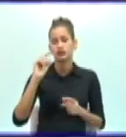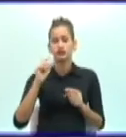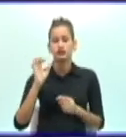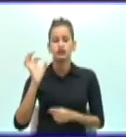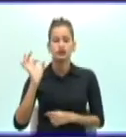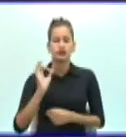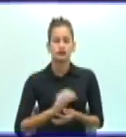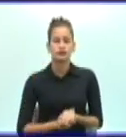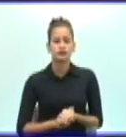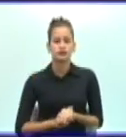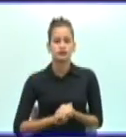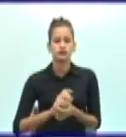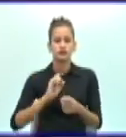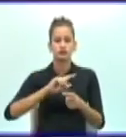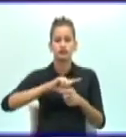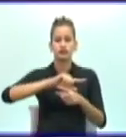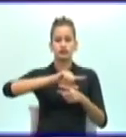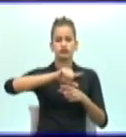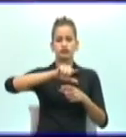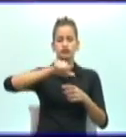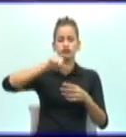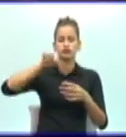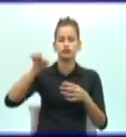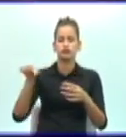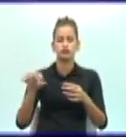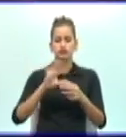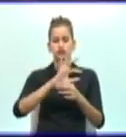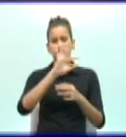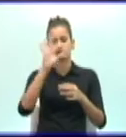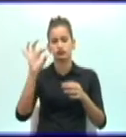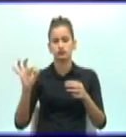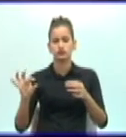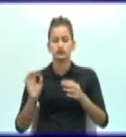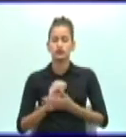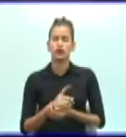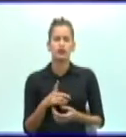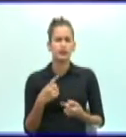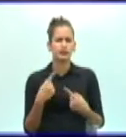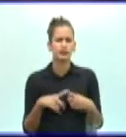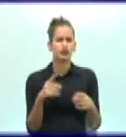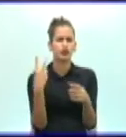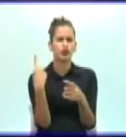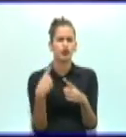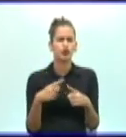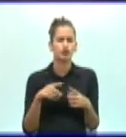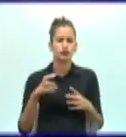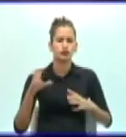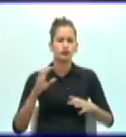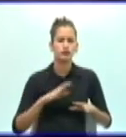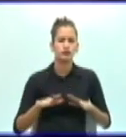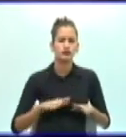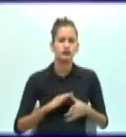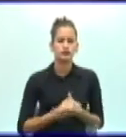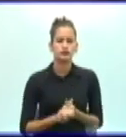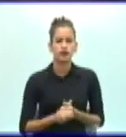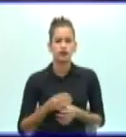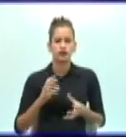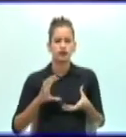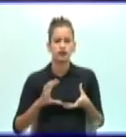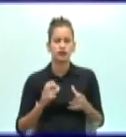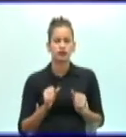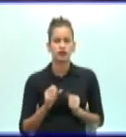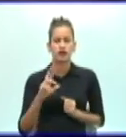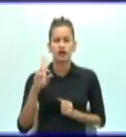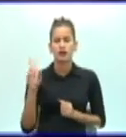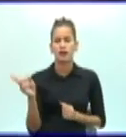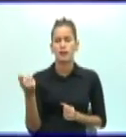Hemos rotado la figura, pero hay otros movimientos que también ocurren con las figuras en el plano. Por